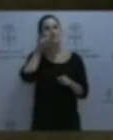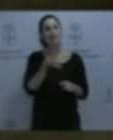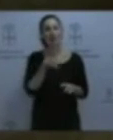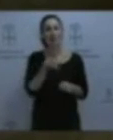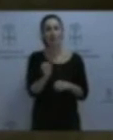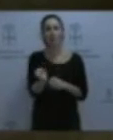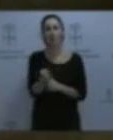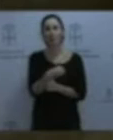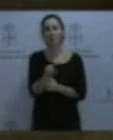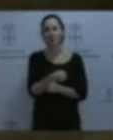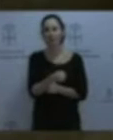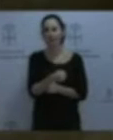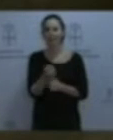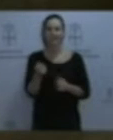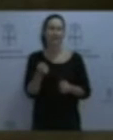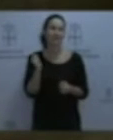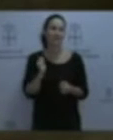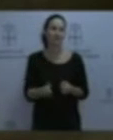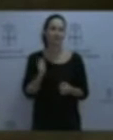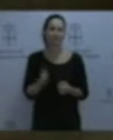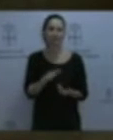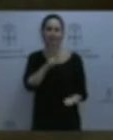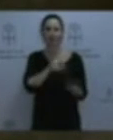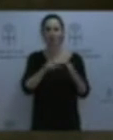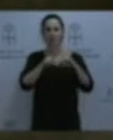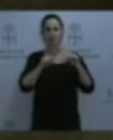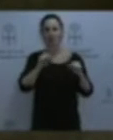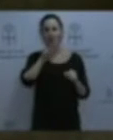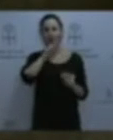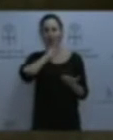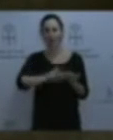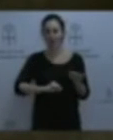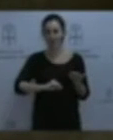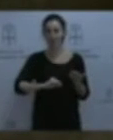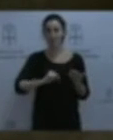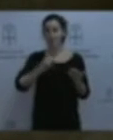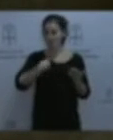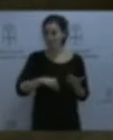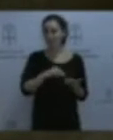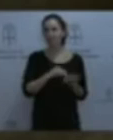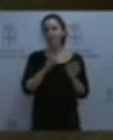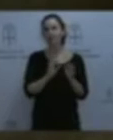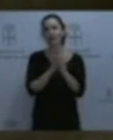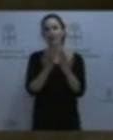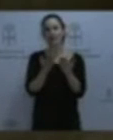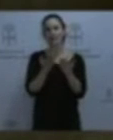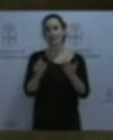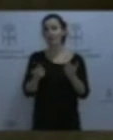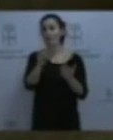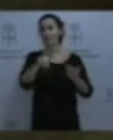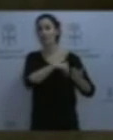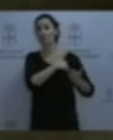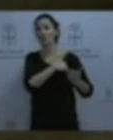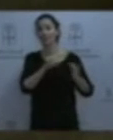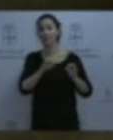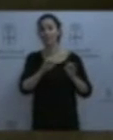desprecio sistemático al que se enfrenta nuestra lengua. Como ya se ha comentado, nos encontramos un libro de primero de bachillerato de la